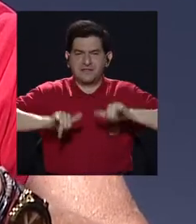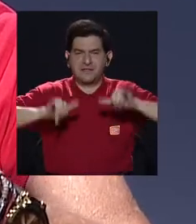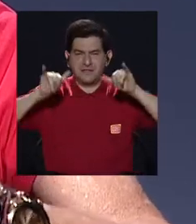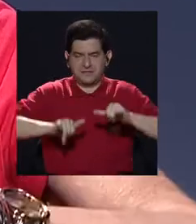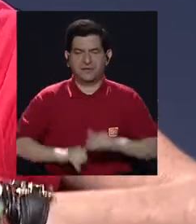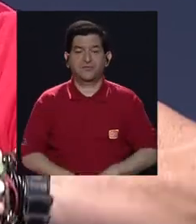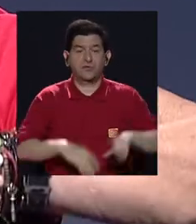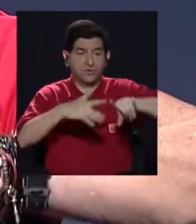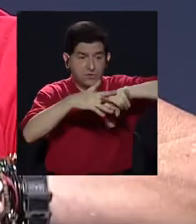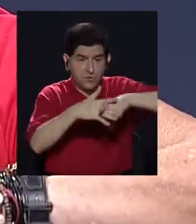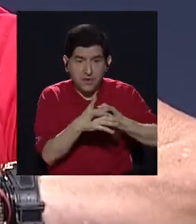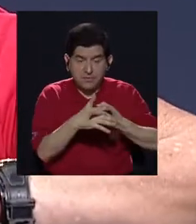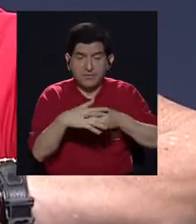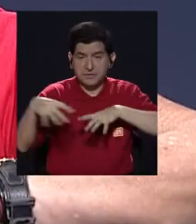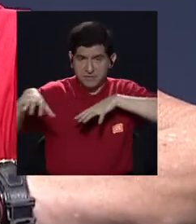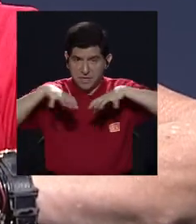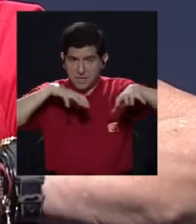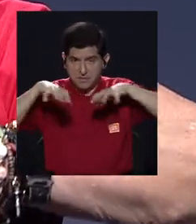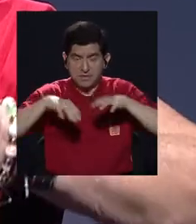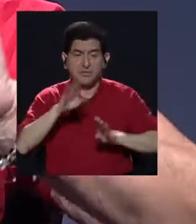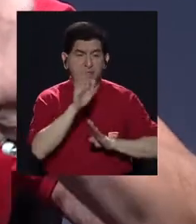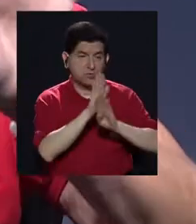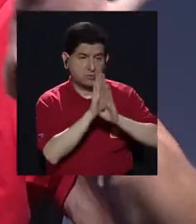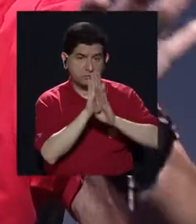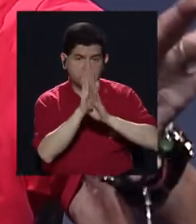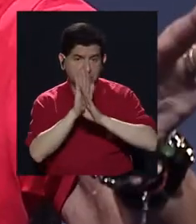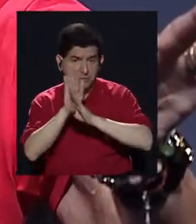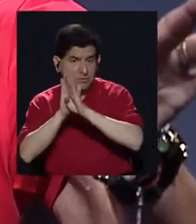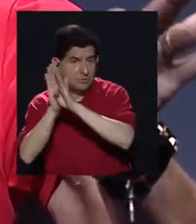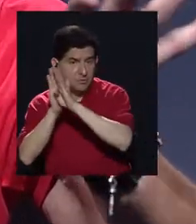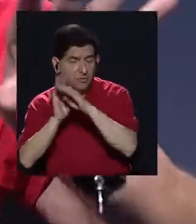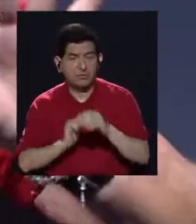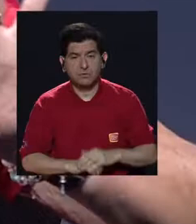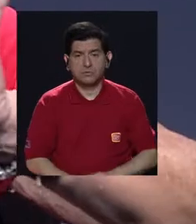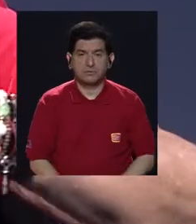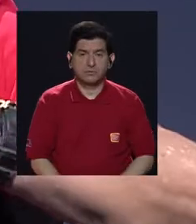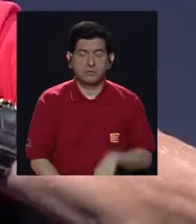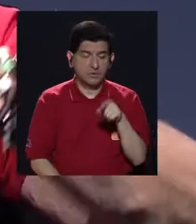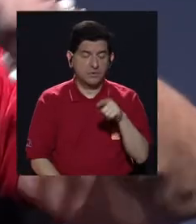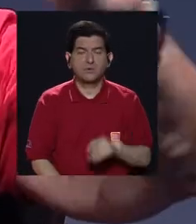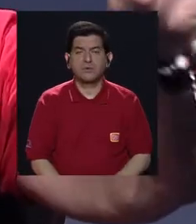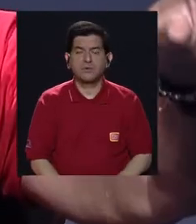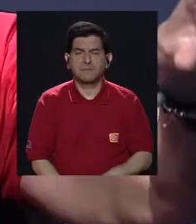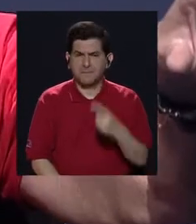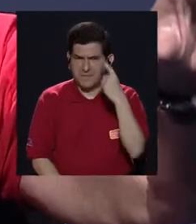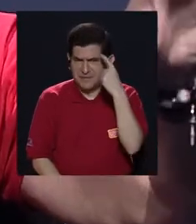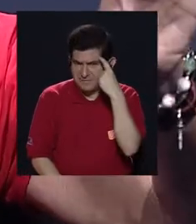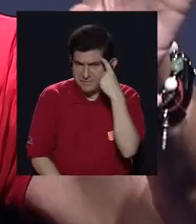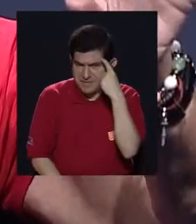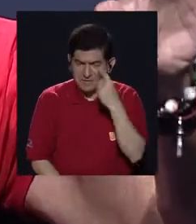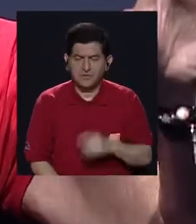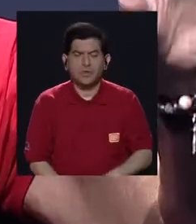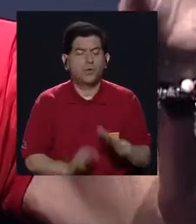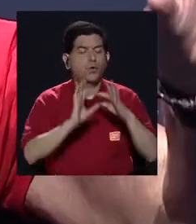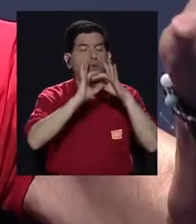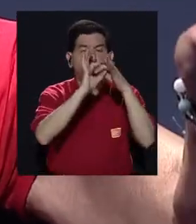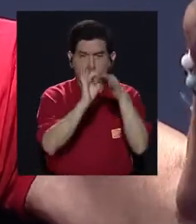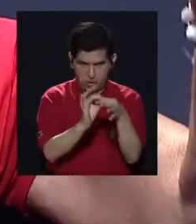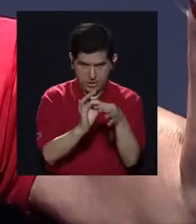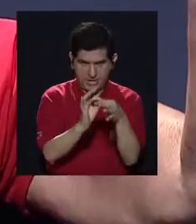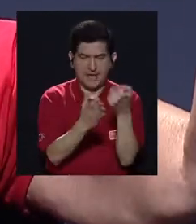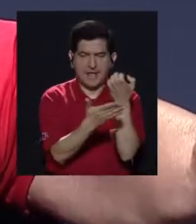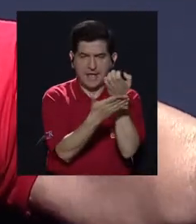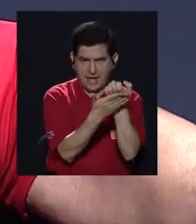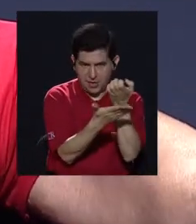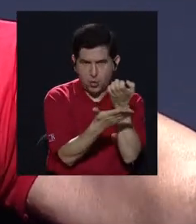sostenible y empezaron a mover su desarrollo en el concepto que es la unión